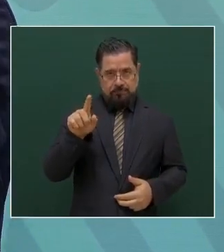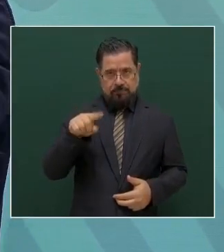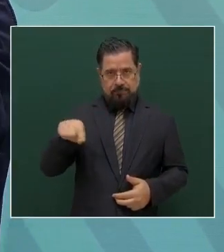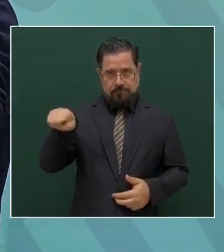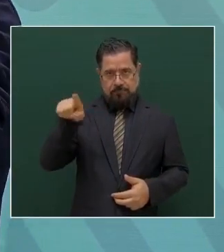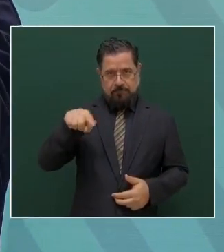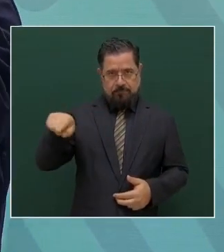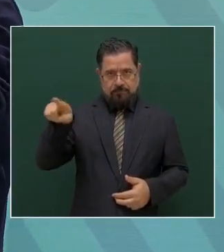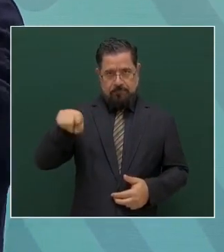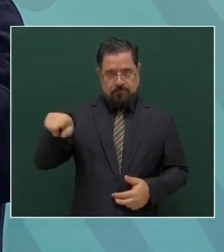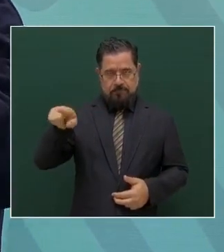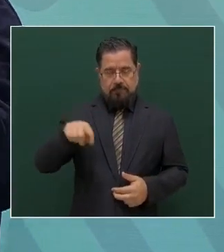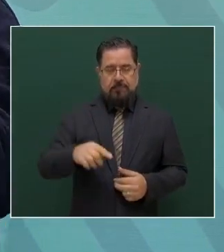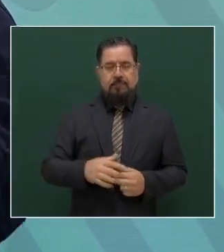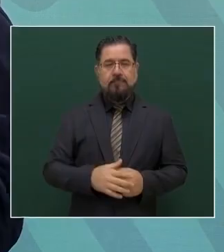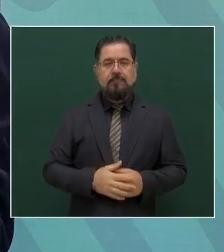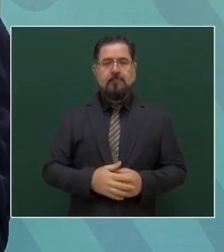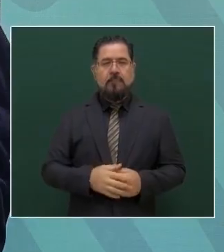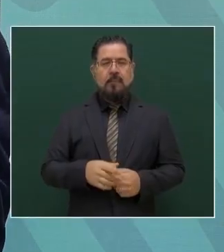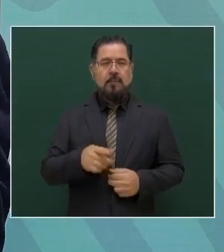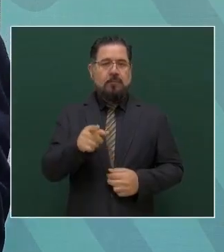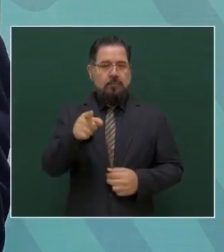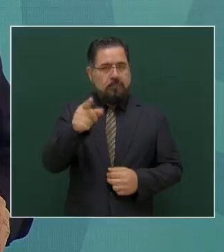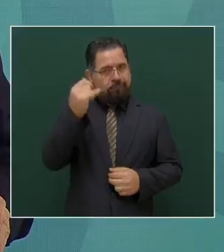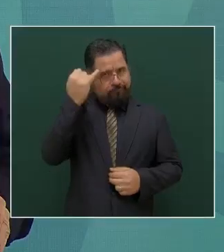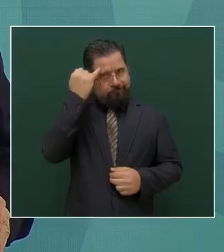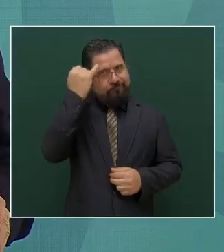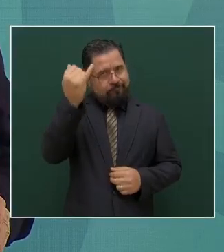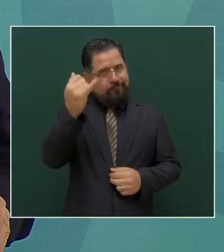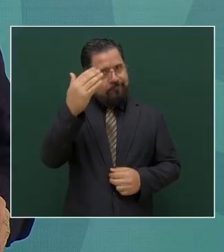Ya ahí se pueden imaginar.